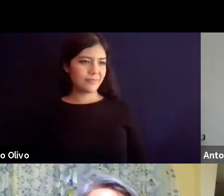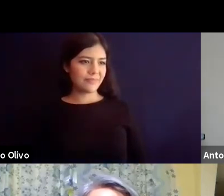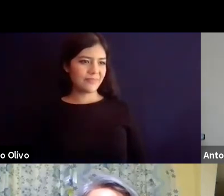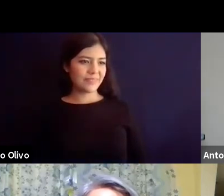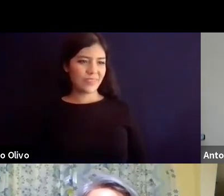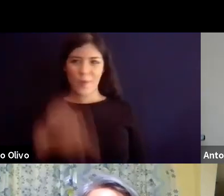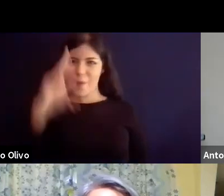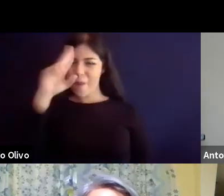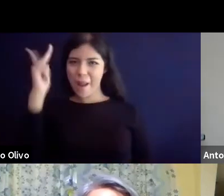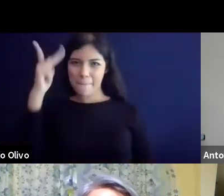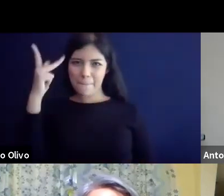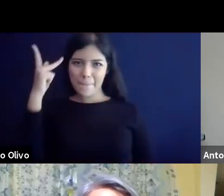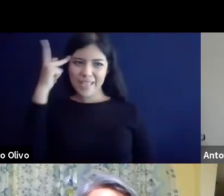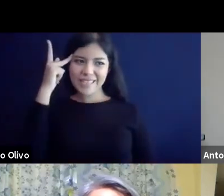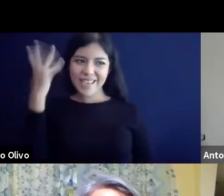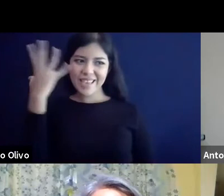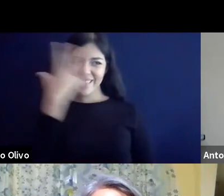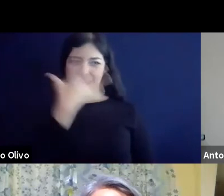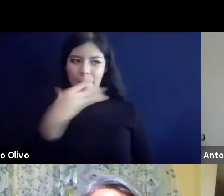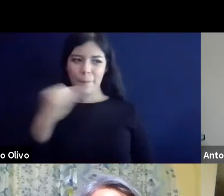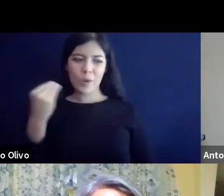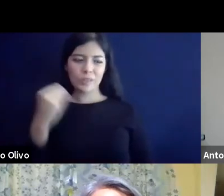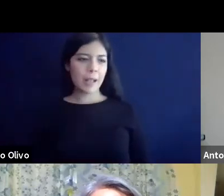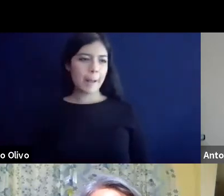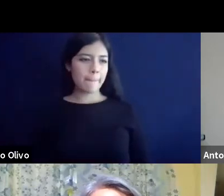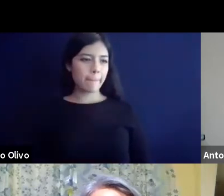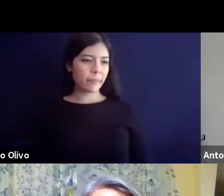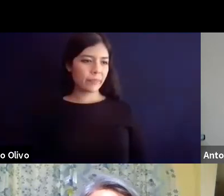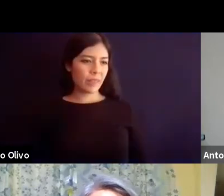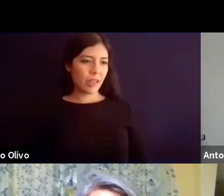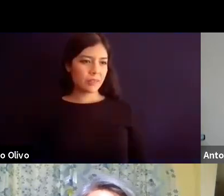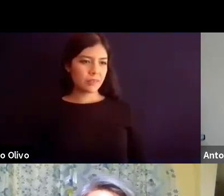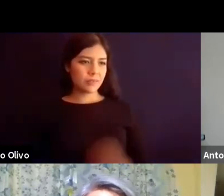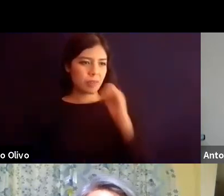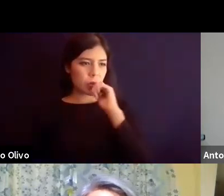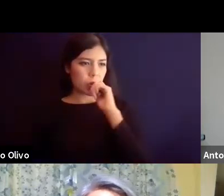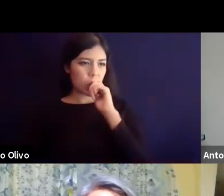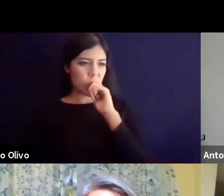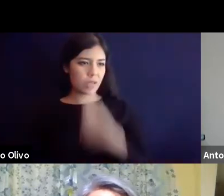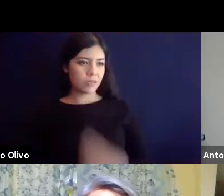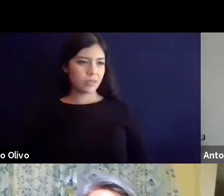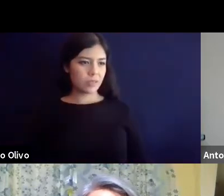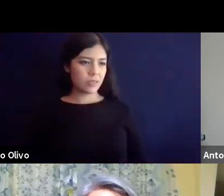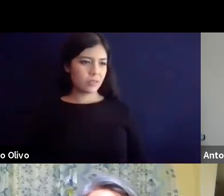Aquí estoy bien. Casimiro, ¿no puede abrir su micrófono?